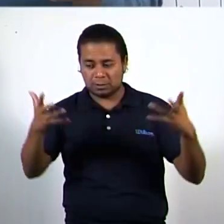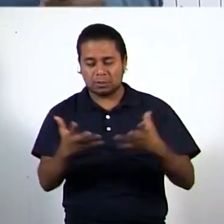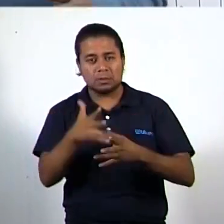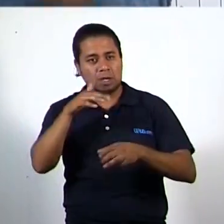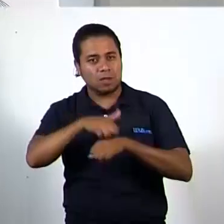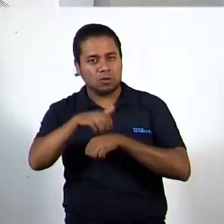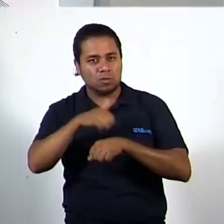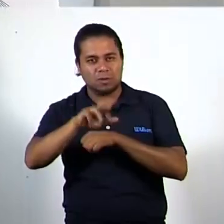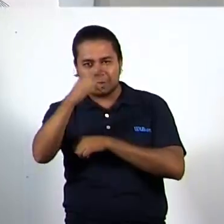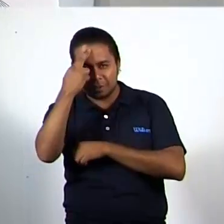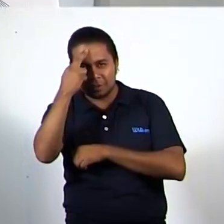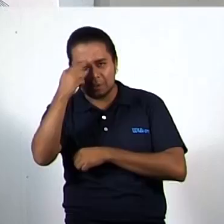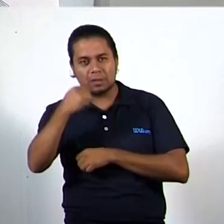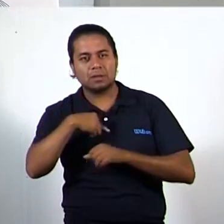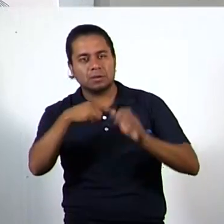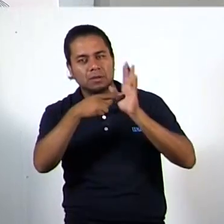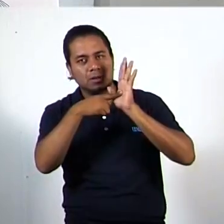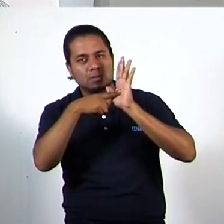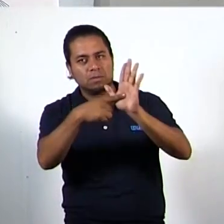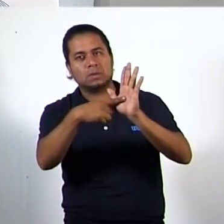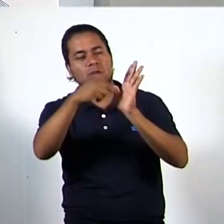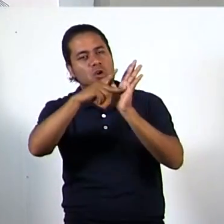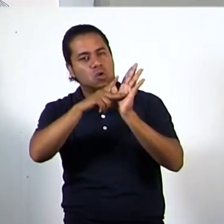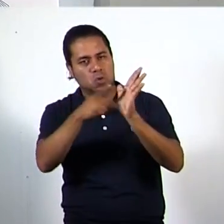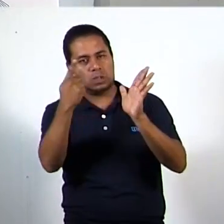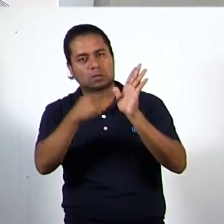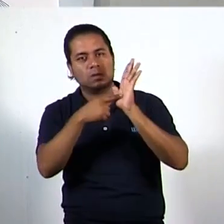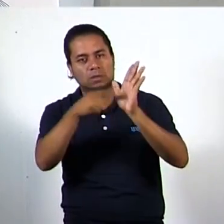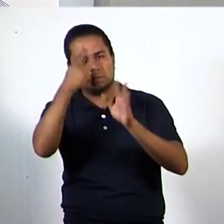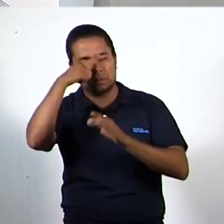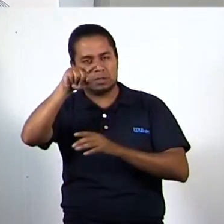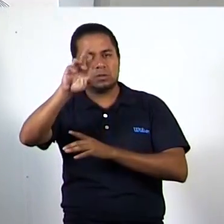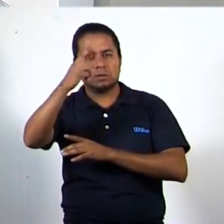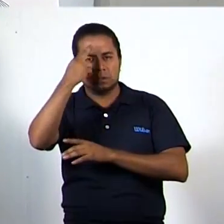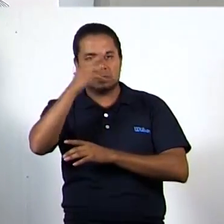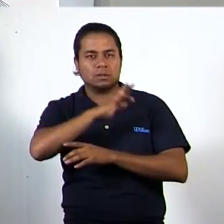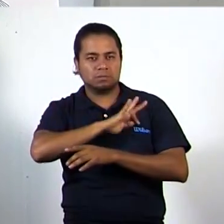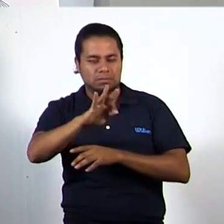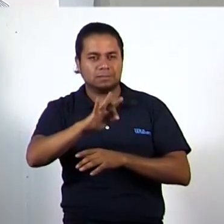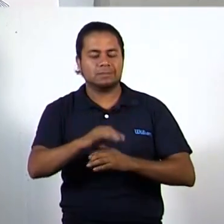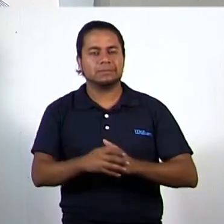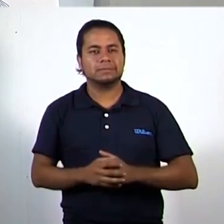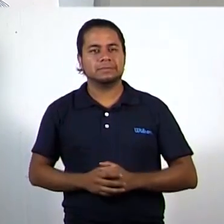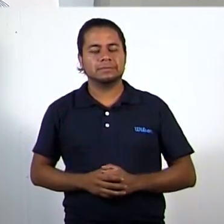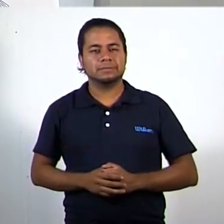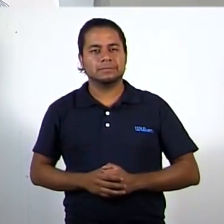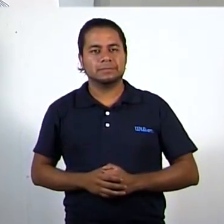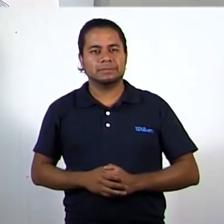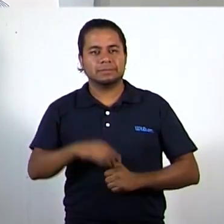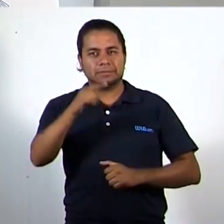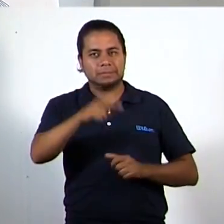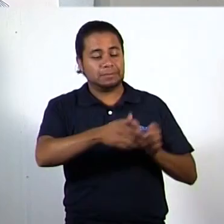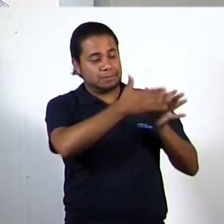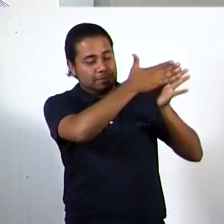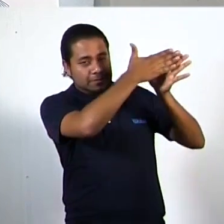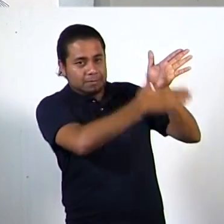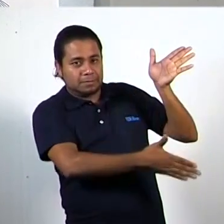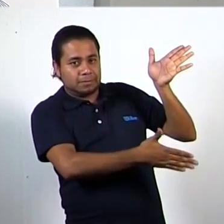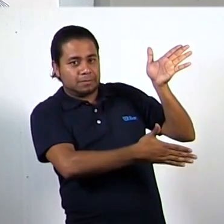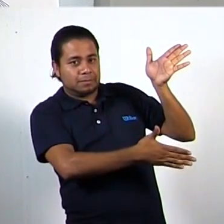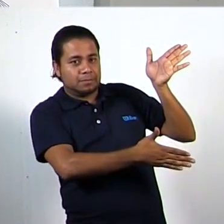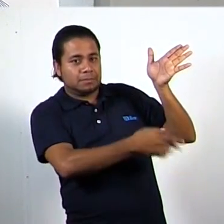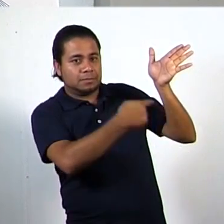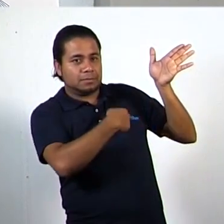¿No? Te lo voy a mostrar nuevamente para que lo recuerdes. En esta lámina, en un principio,